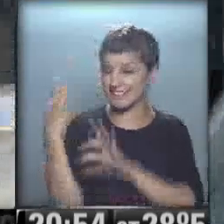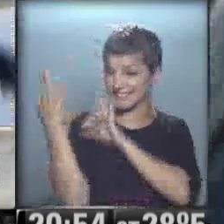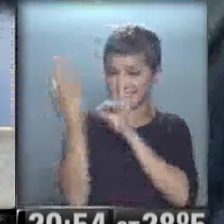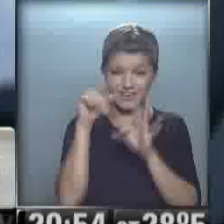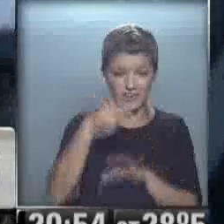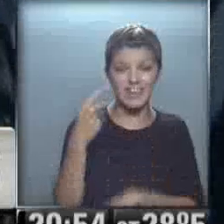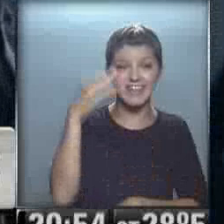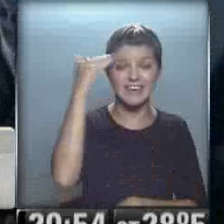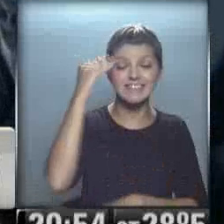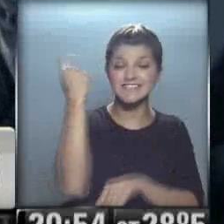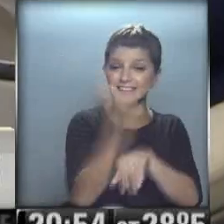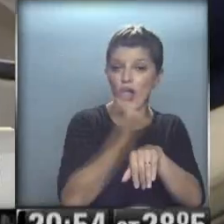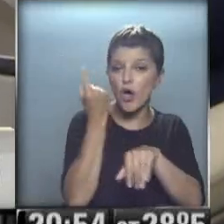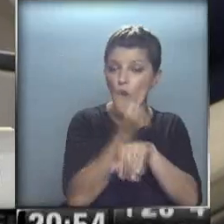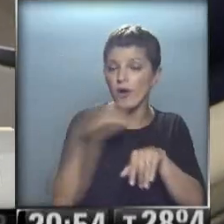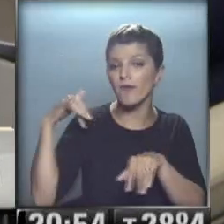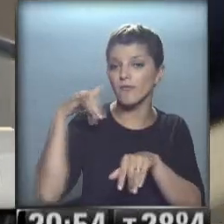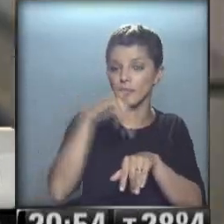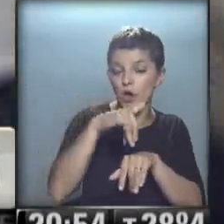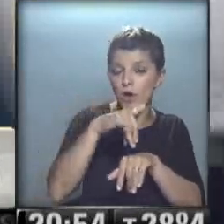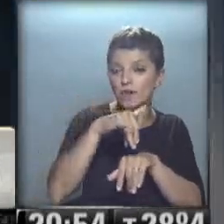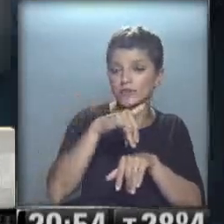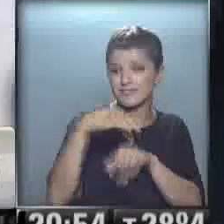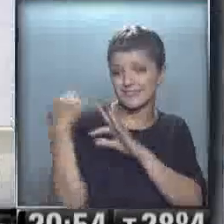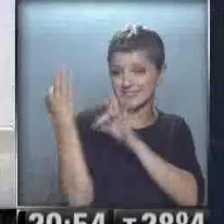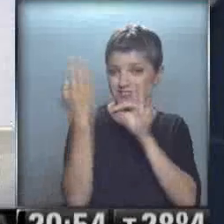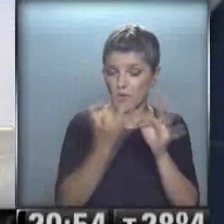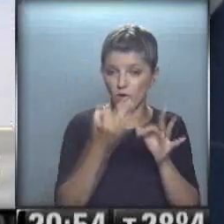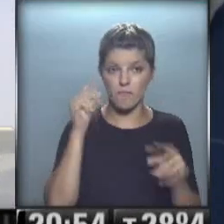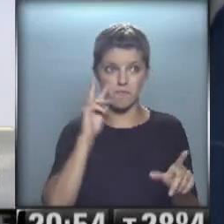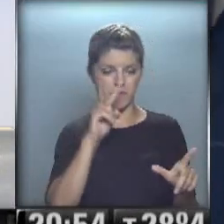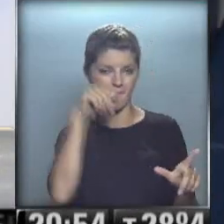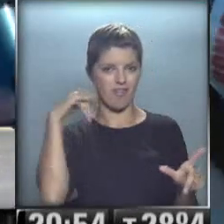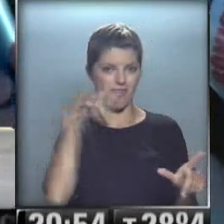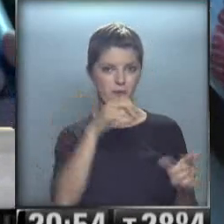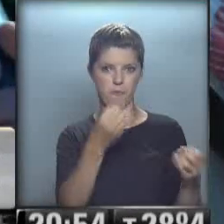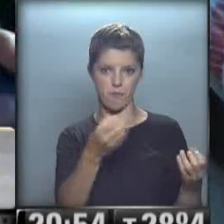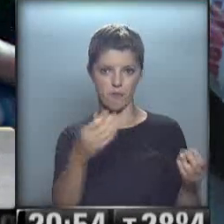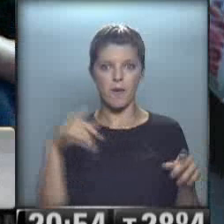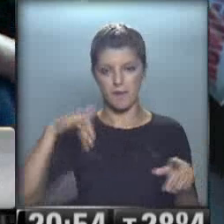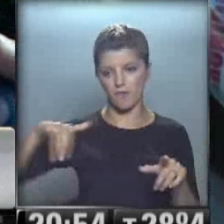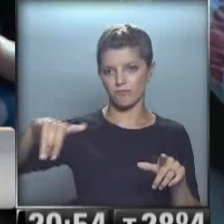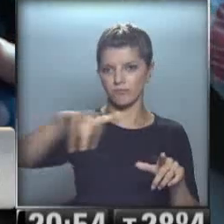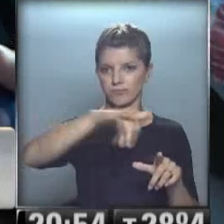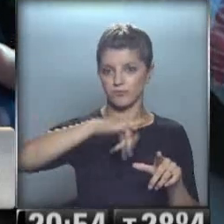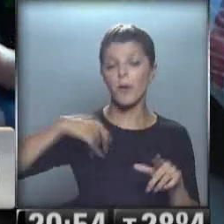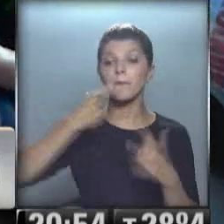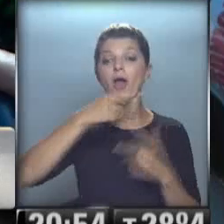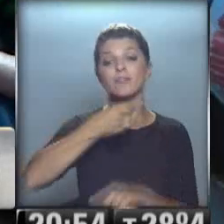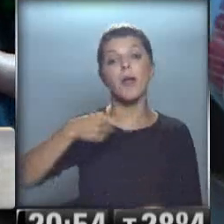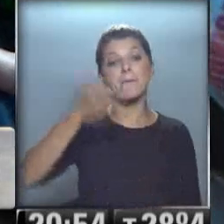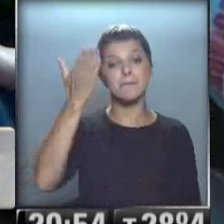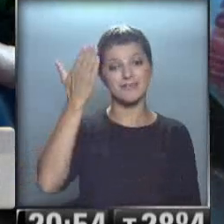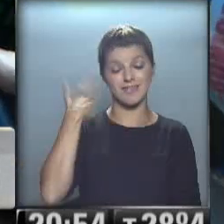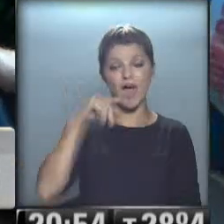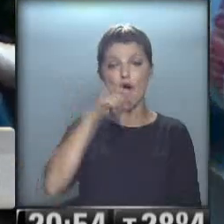un Boeing 737-800, que la verdad que es un avión ideal para los vuelos de cabotaje. Y la semana pasada el Airbus 330,